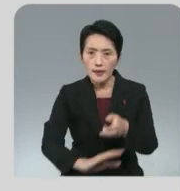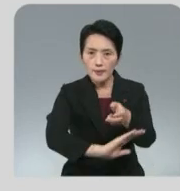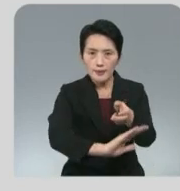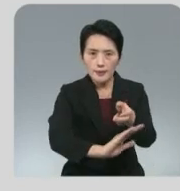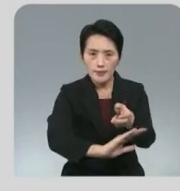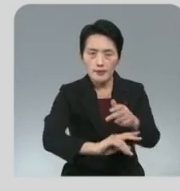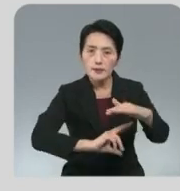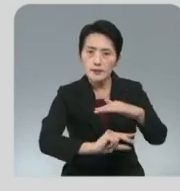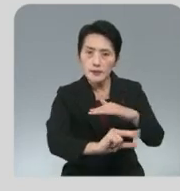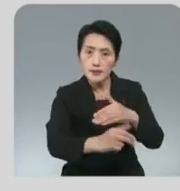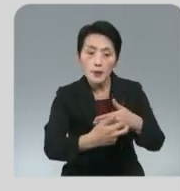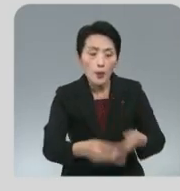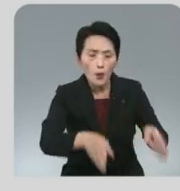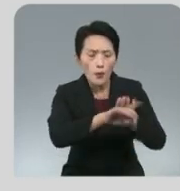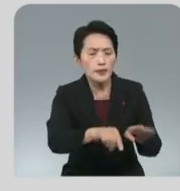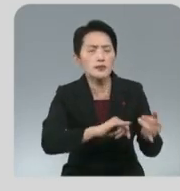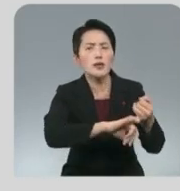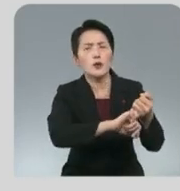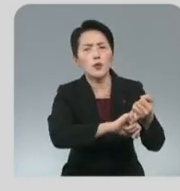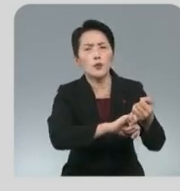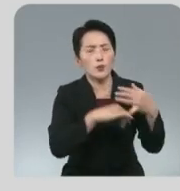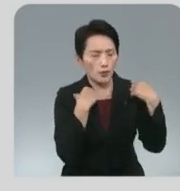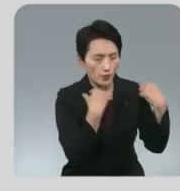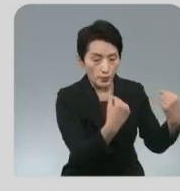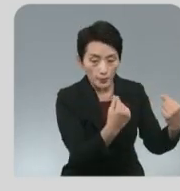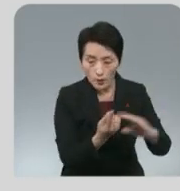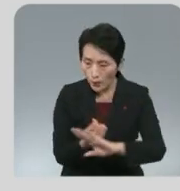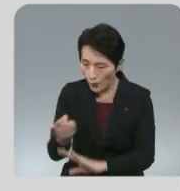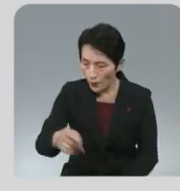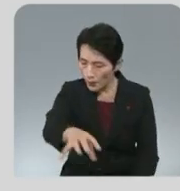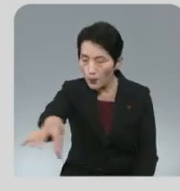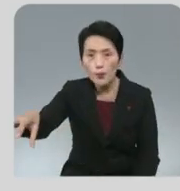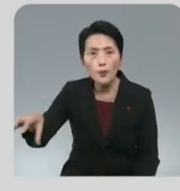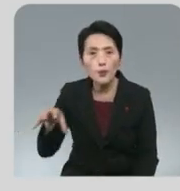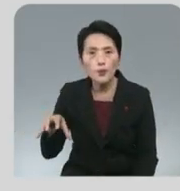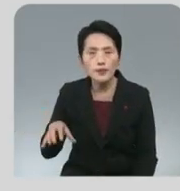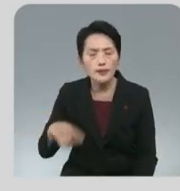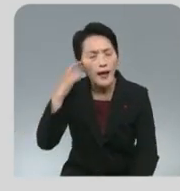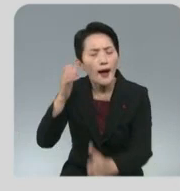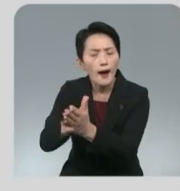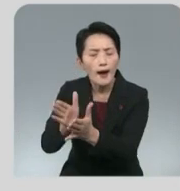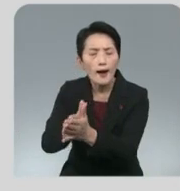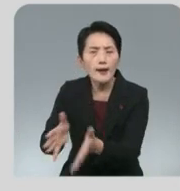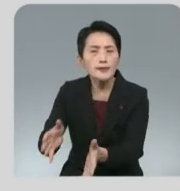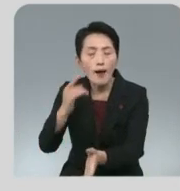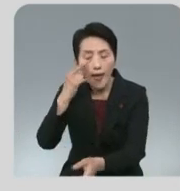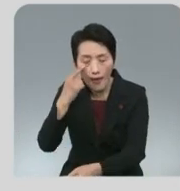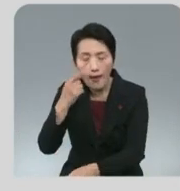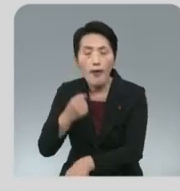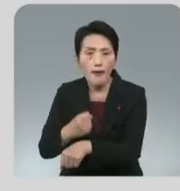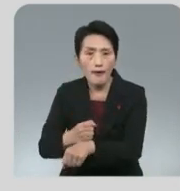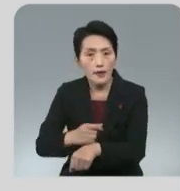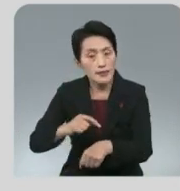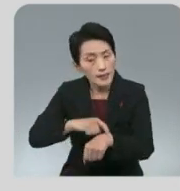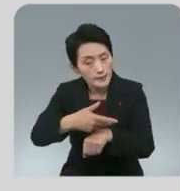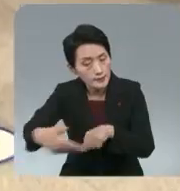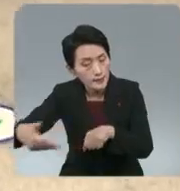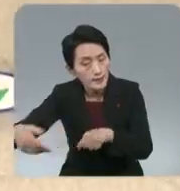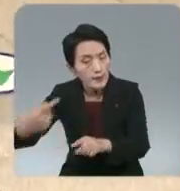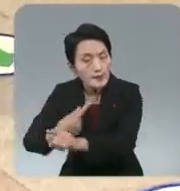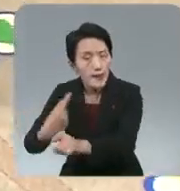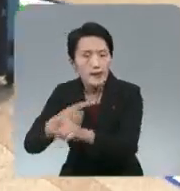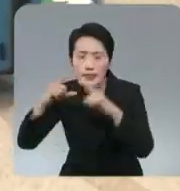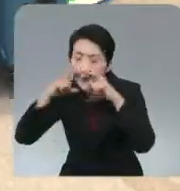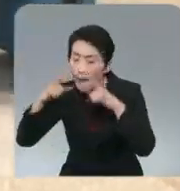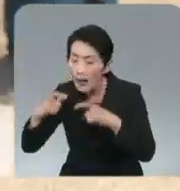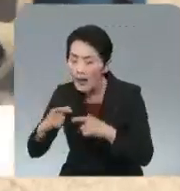alrededor del puente de año nuevo lunar siempre considerando los índices de contagio y la tasa de vacunación del país el lunes 19